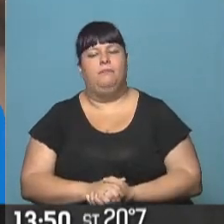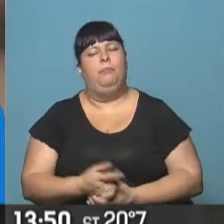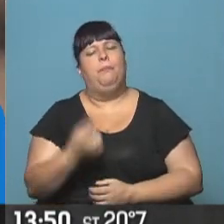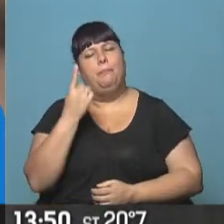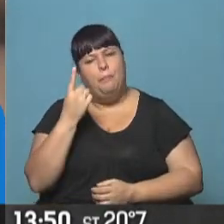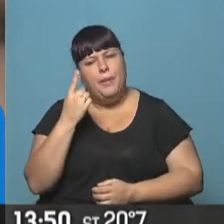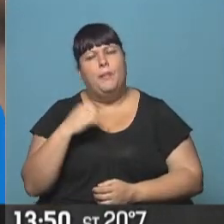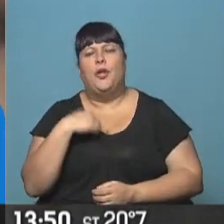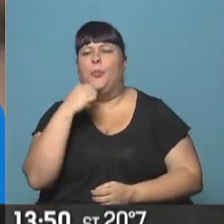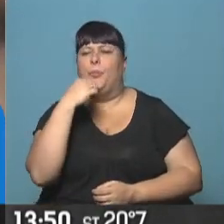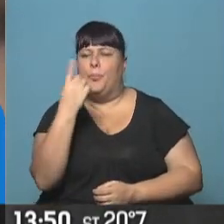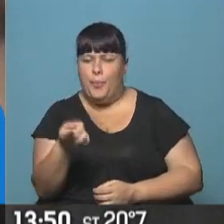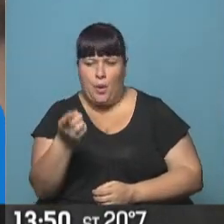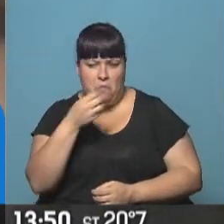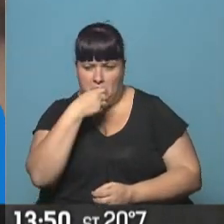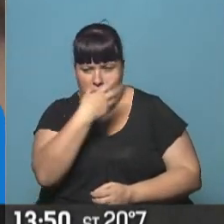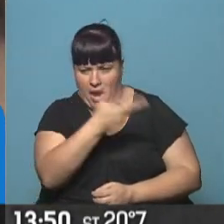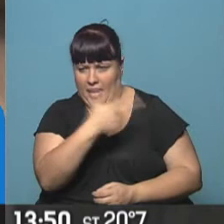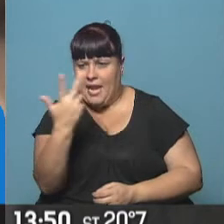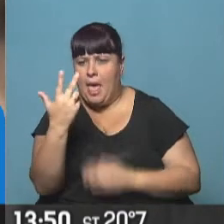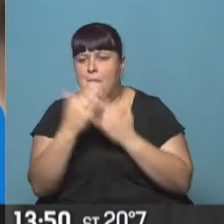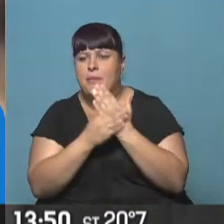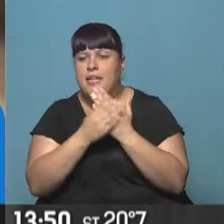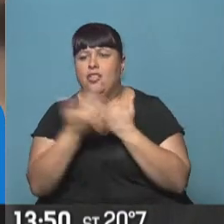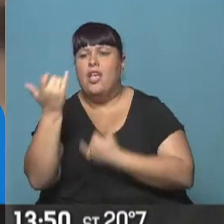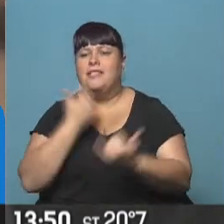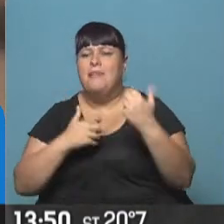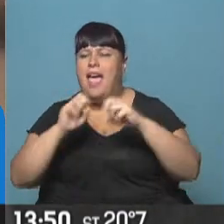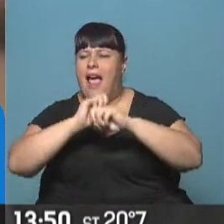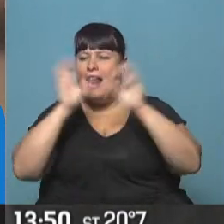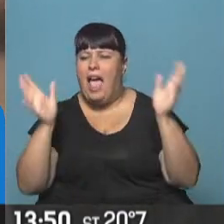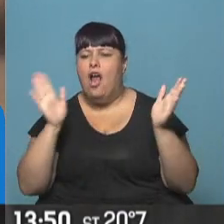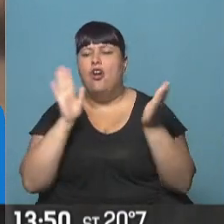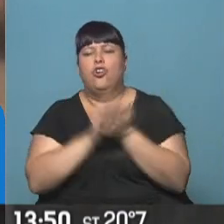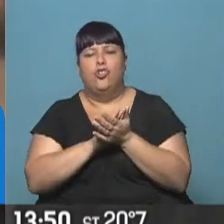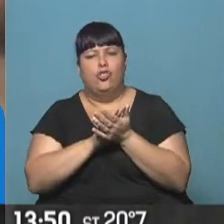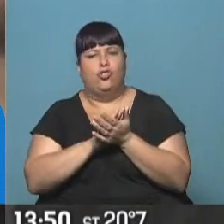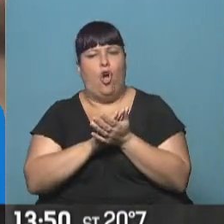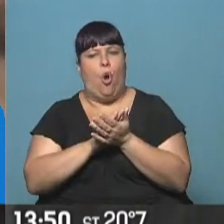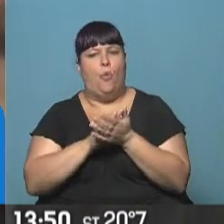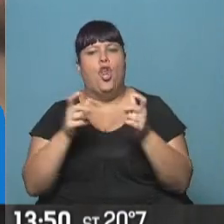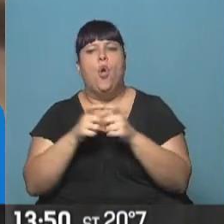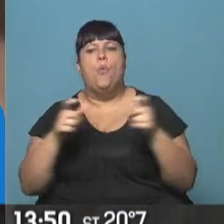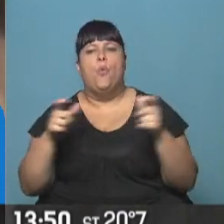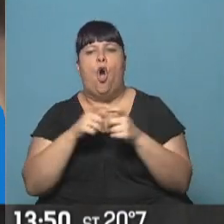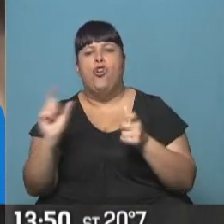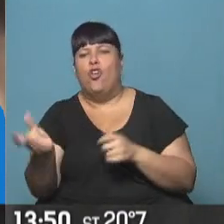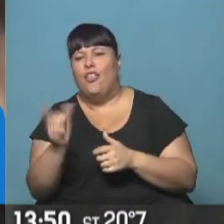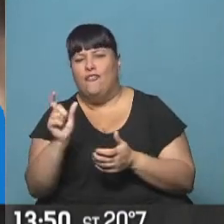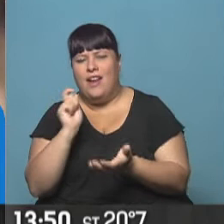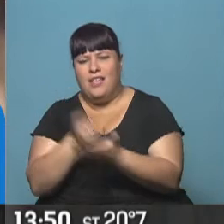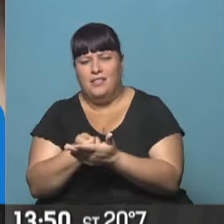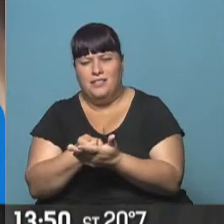Primero les quisiera preguntar a cualquiera de los tres ministros si nos pueden dar detalles de este bono de